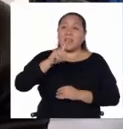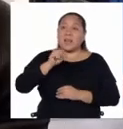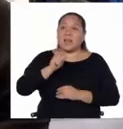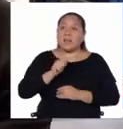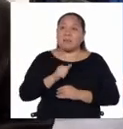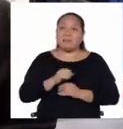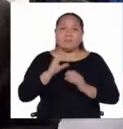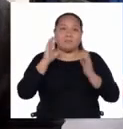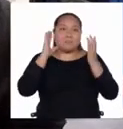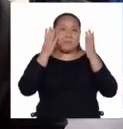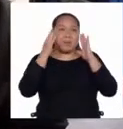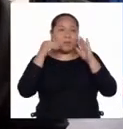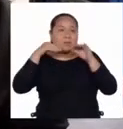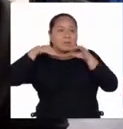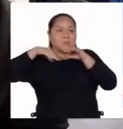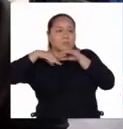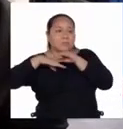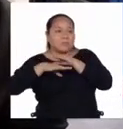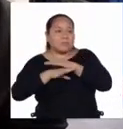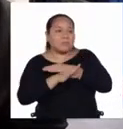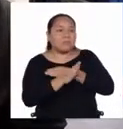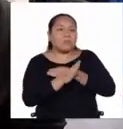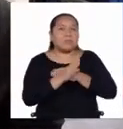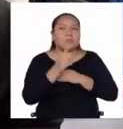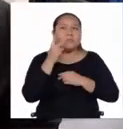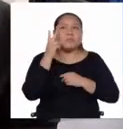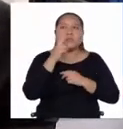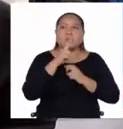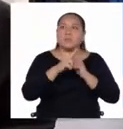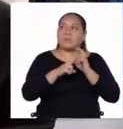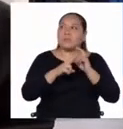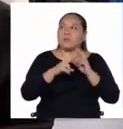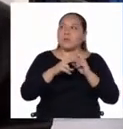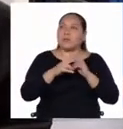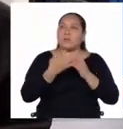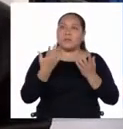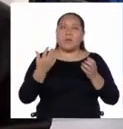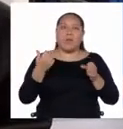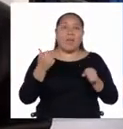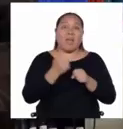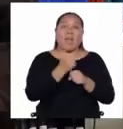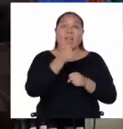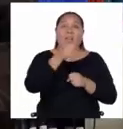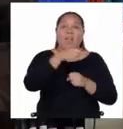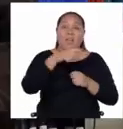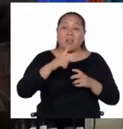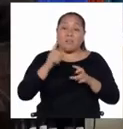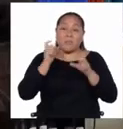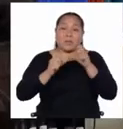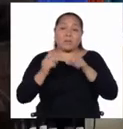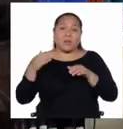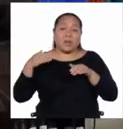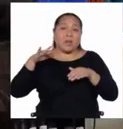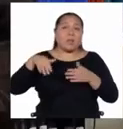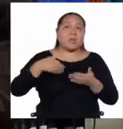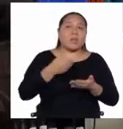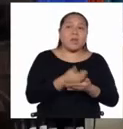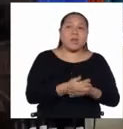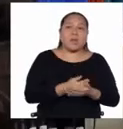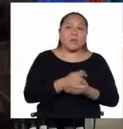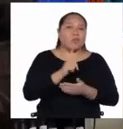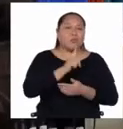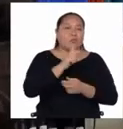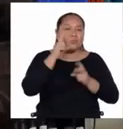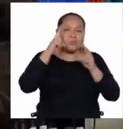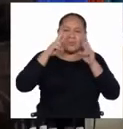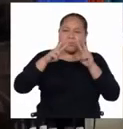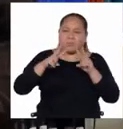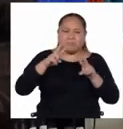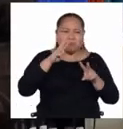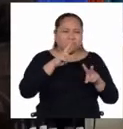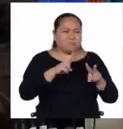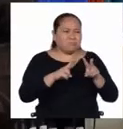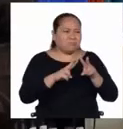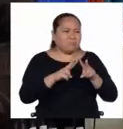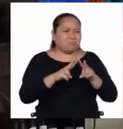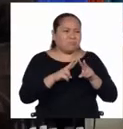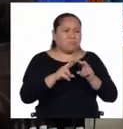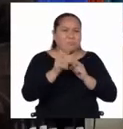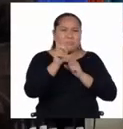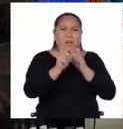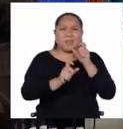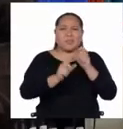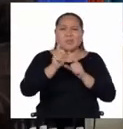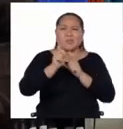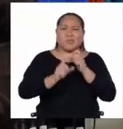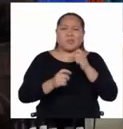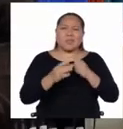parecía no el grito de triunfo de la civilización que llega, sino era el alarido de desesperación de una civilización